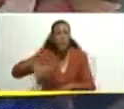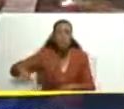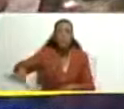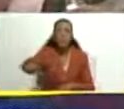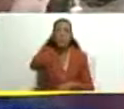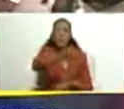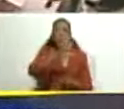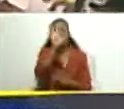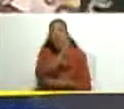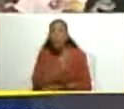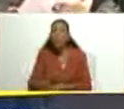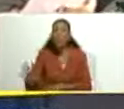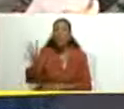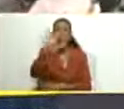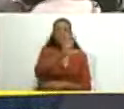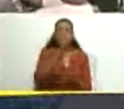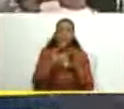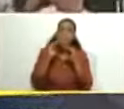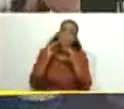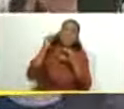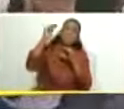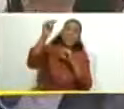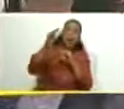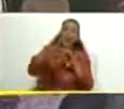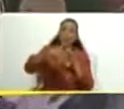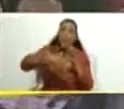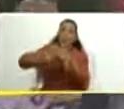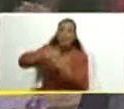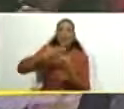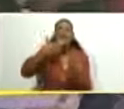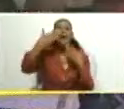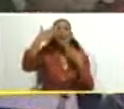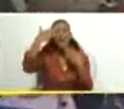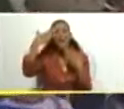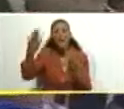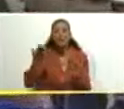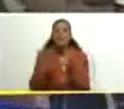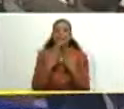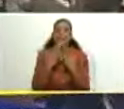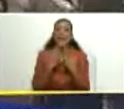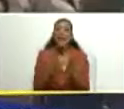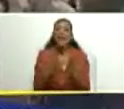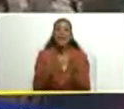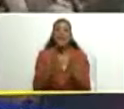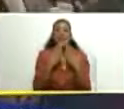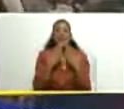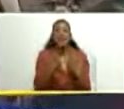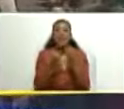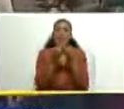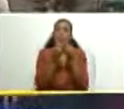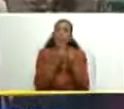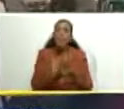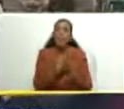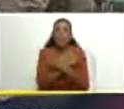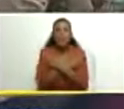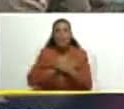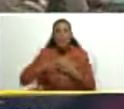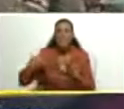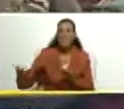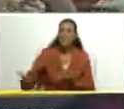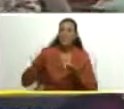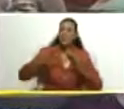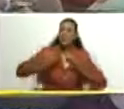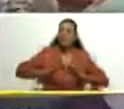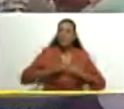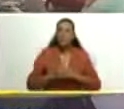ancho de Venezuela y más allá de Venezuela. Le doy las gracias por sus buenos deseos,